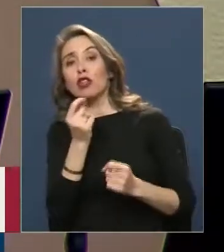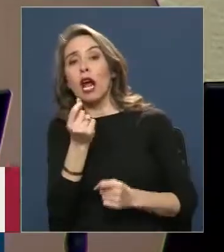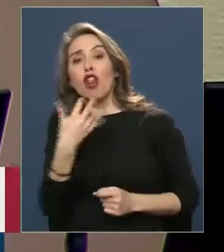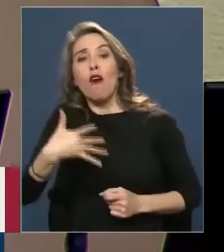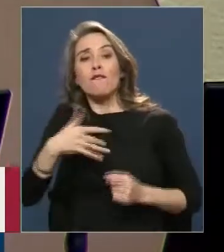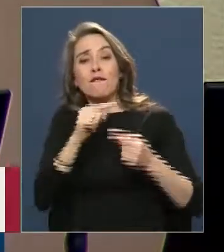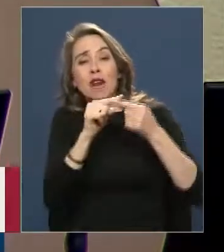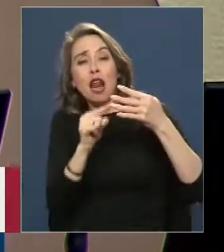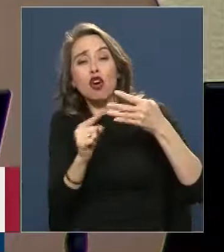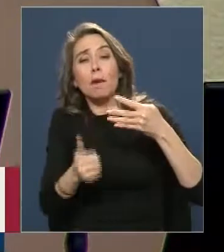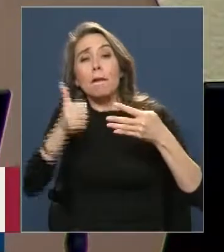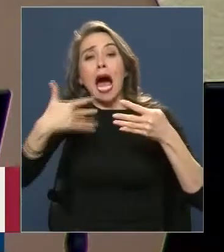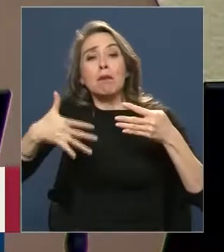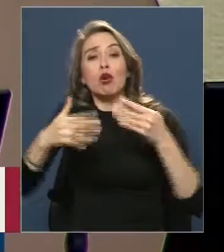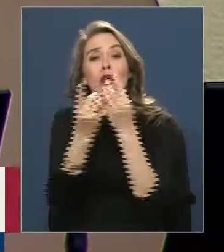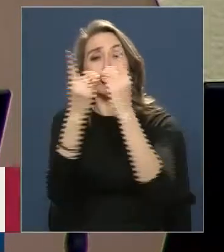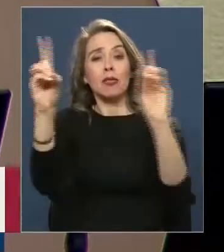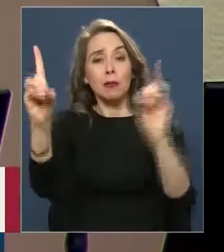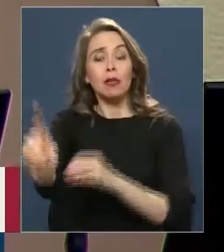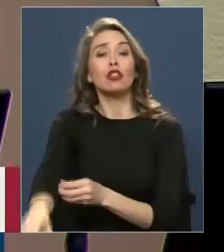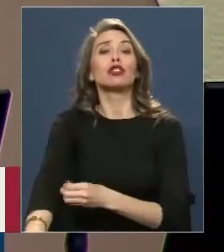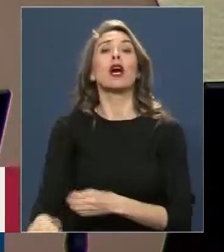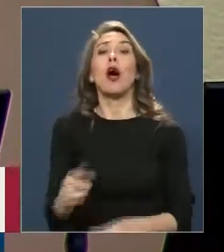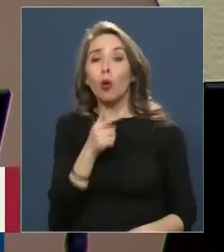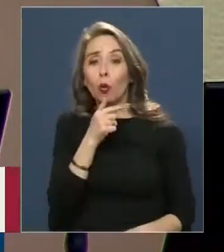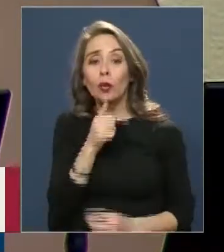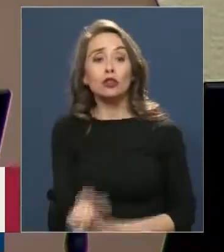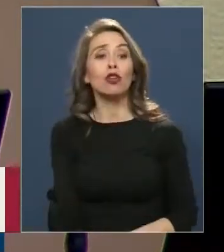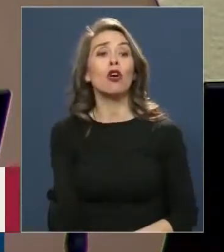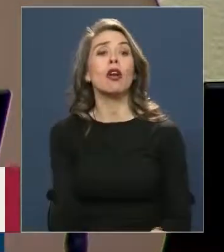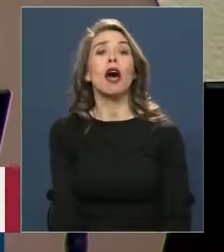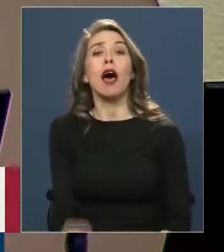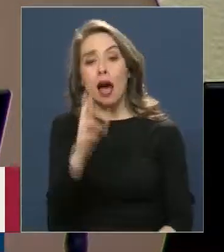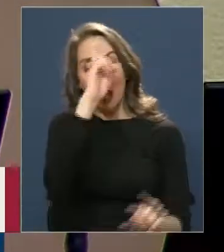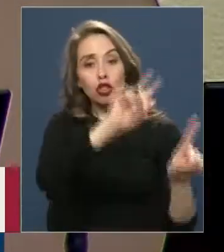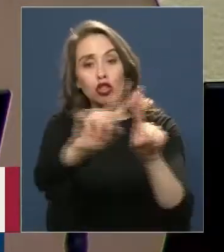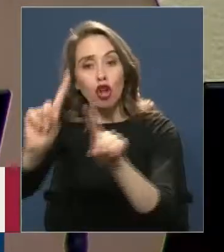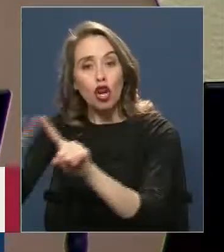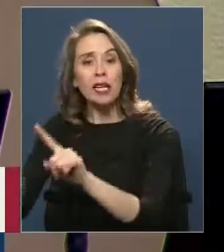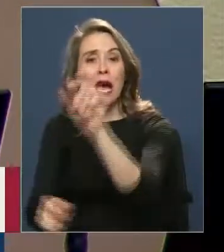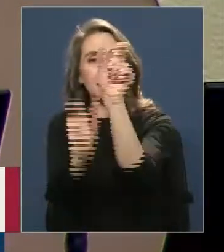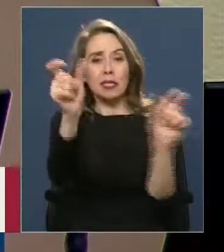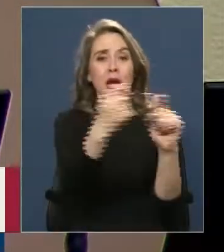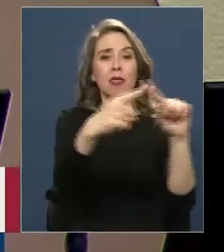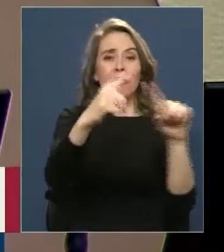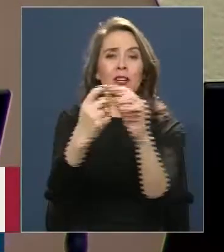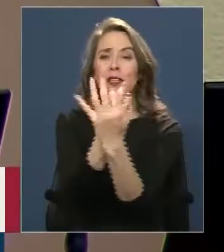la democracia, donde se cuestiona la tolerancia, la diversidad, la pluralidad.